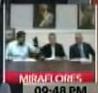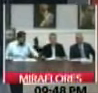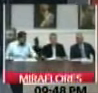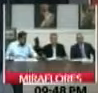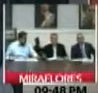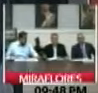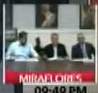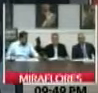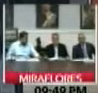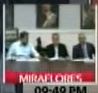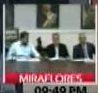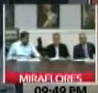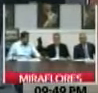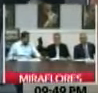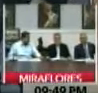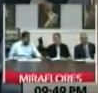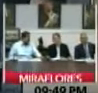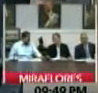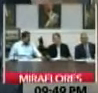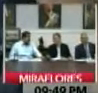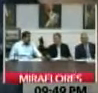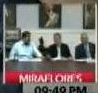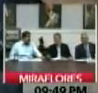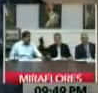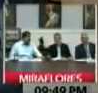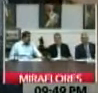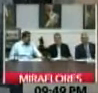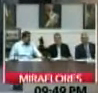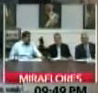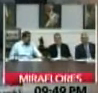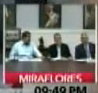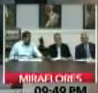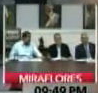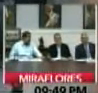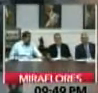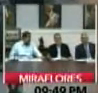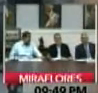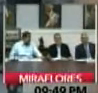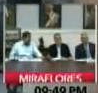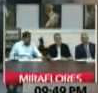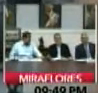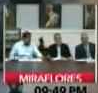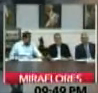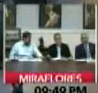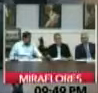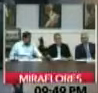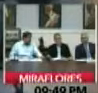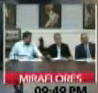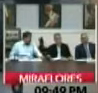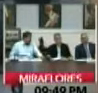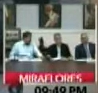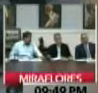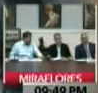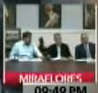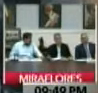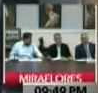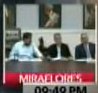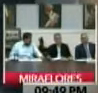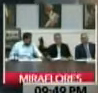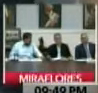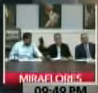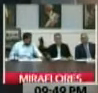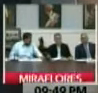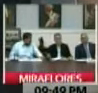enfrentar una fuerte protesta que se registró en el Instituto Universitario en rechazo al aumento de los salarios. Está la compañera